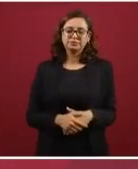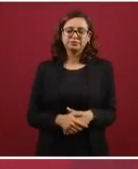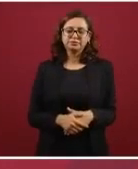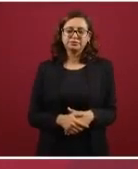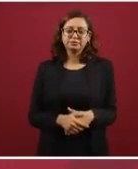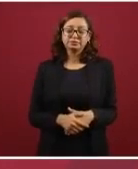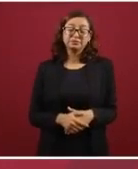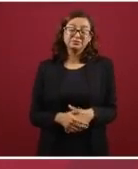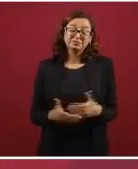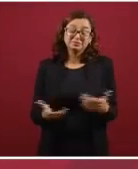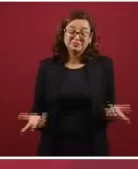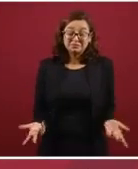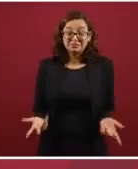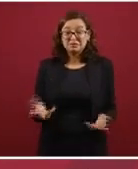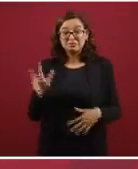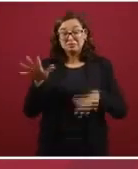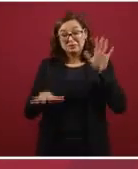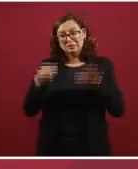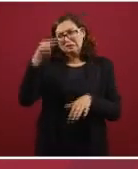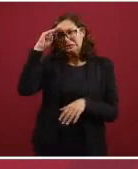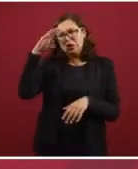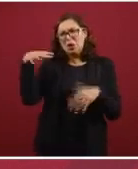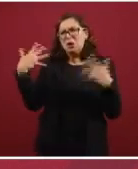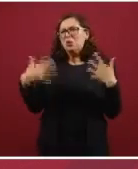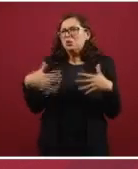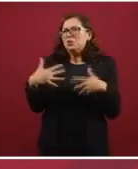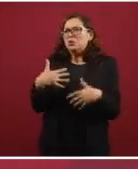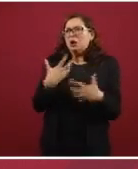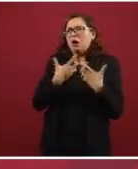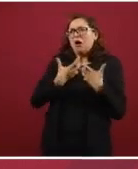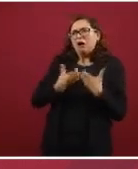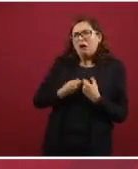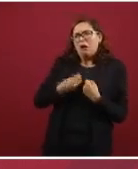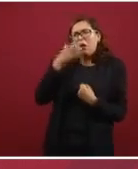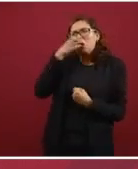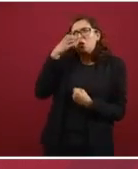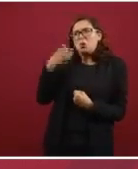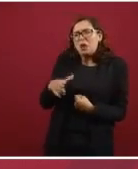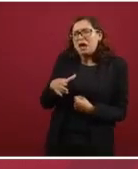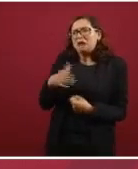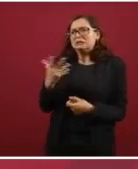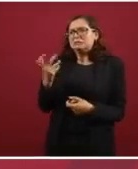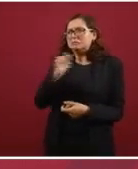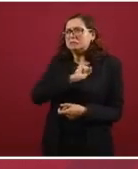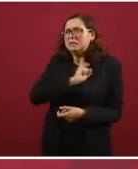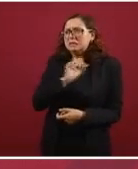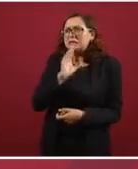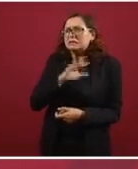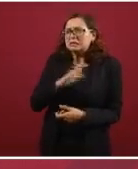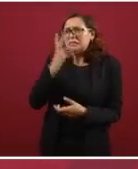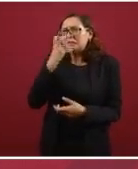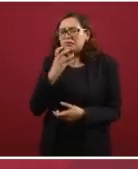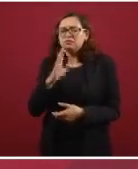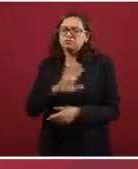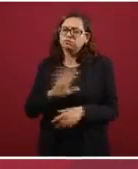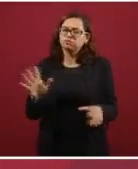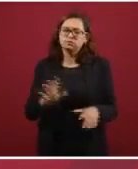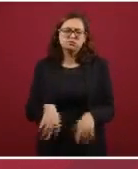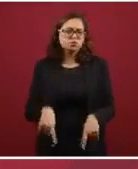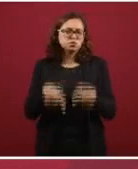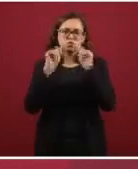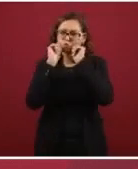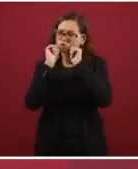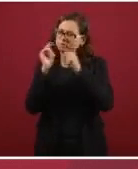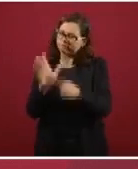cruel que sea, muy despiadada, la tenemos que mostrar. Desde luego, dando opciones,